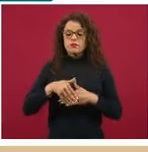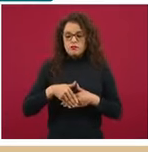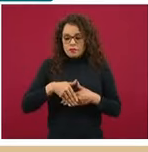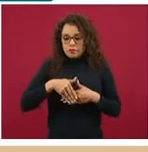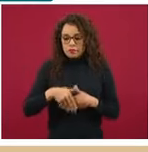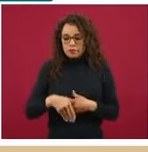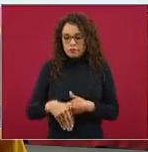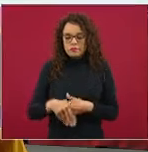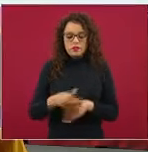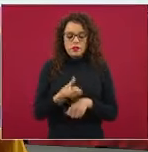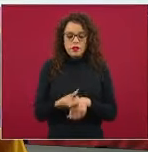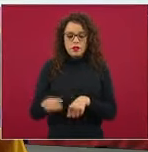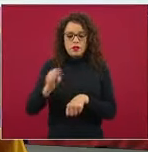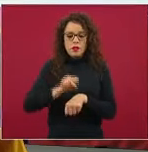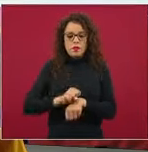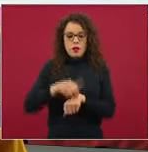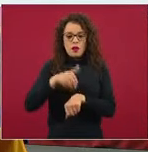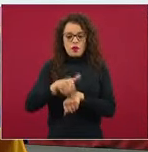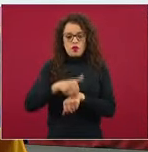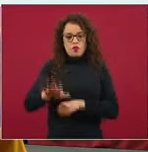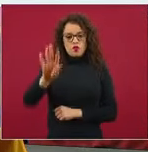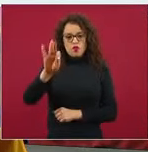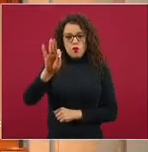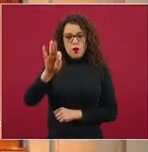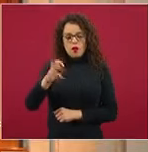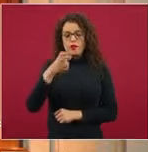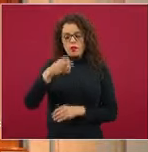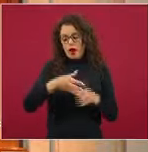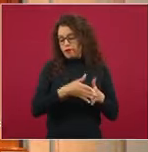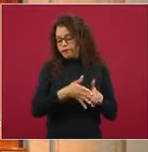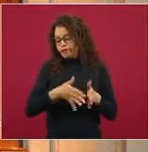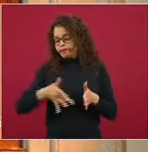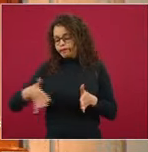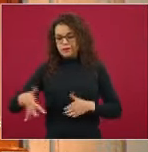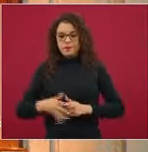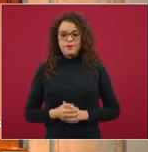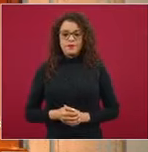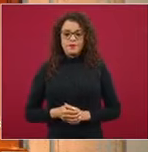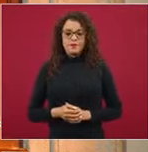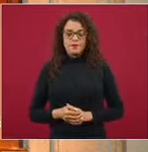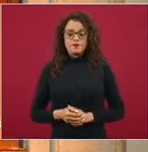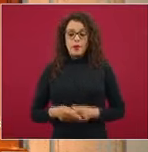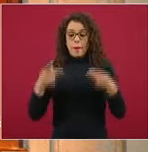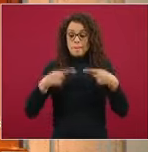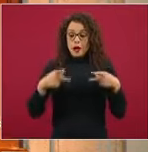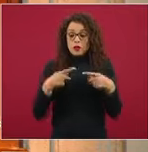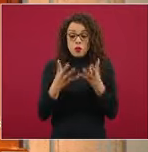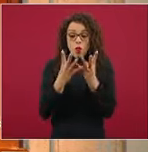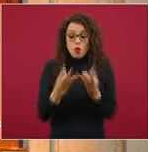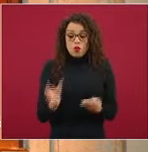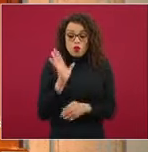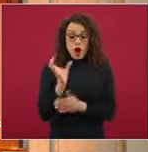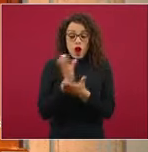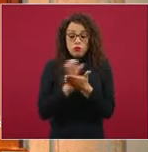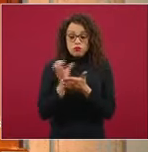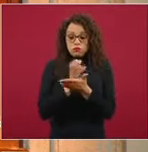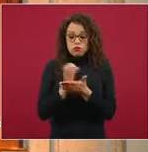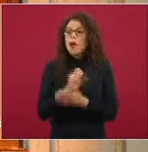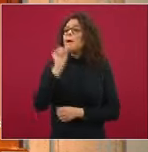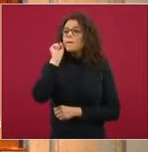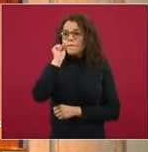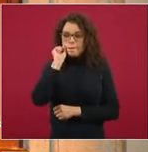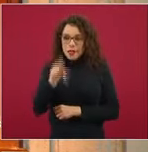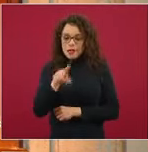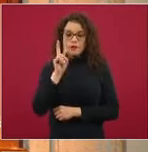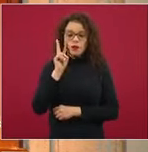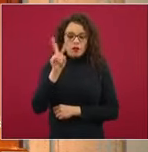ya desde la semana 40. Para efectos de los casos recuperados, también vemos que sigue esta misma tendencia,